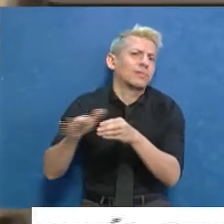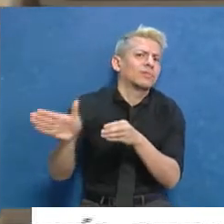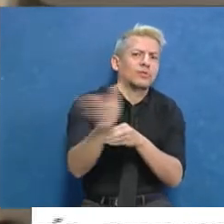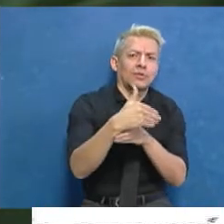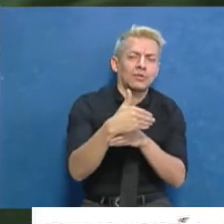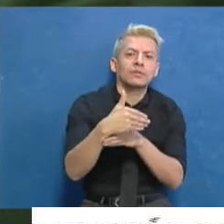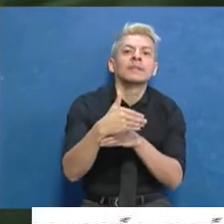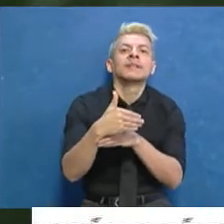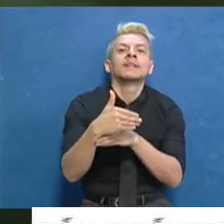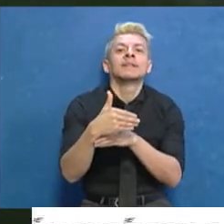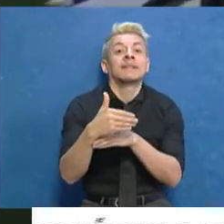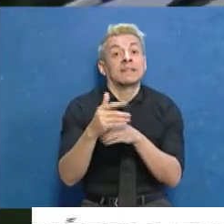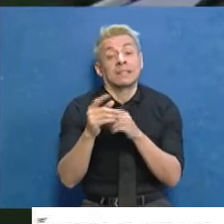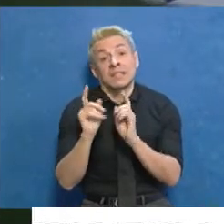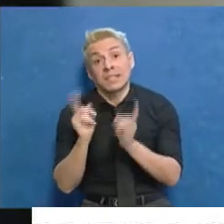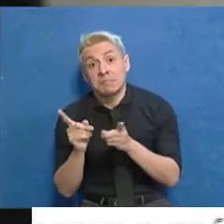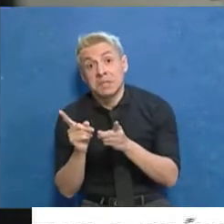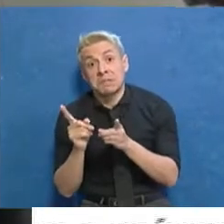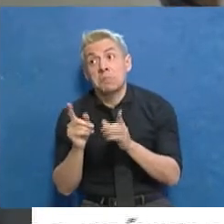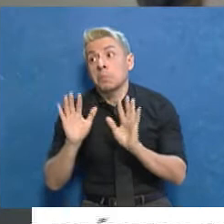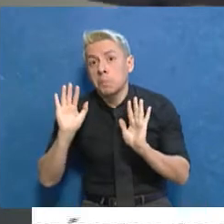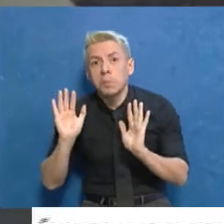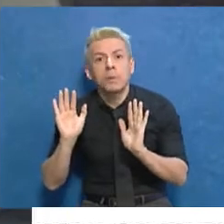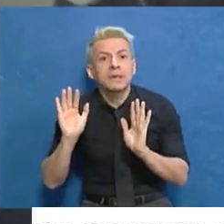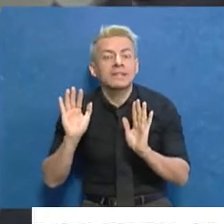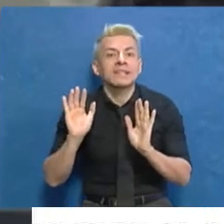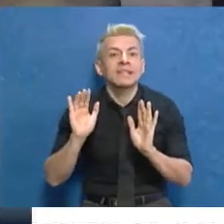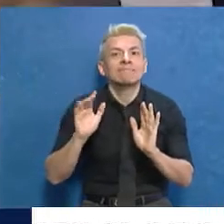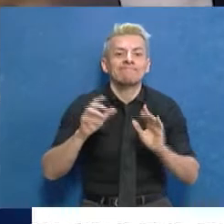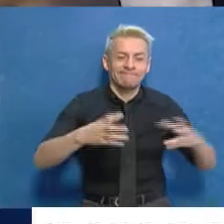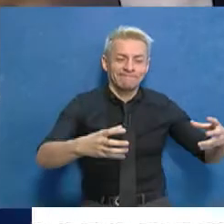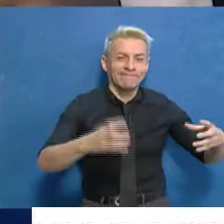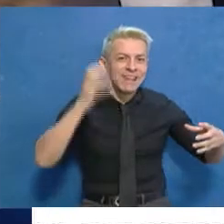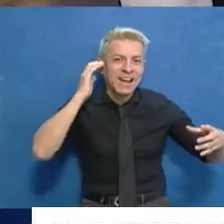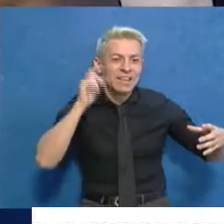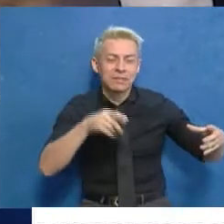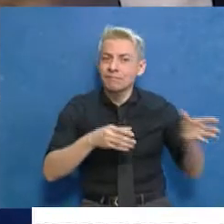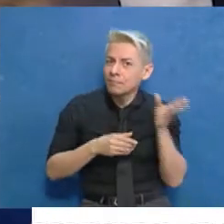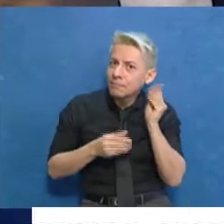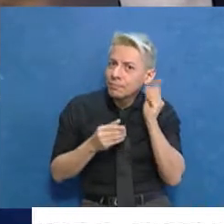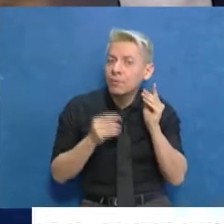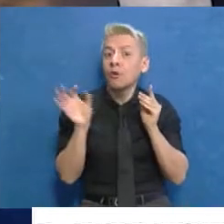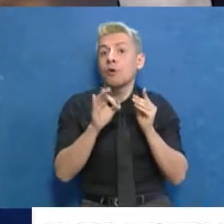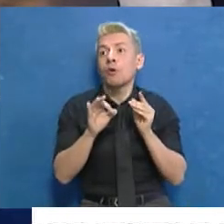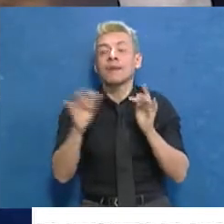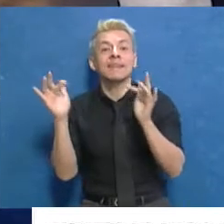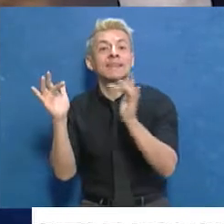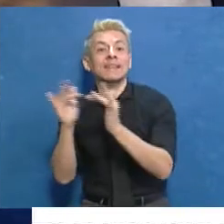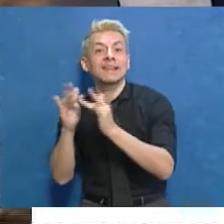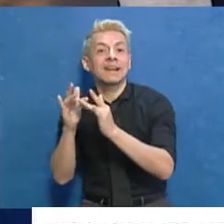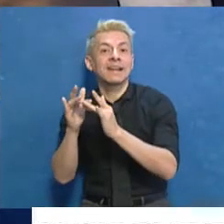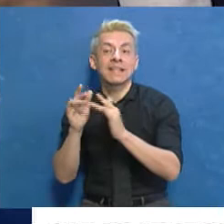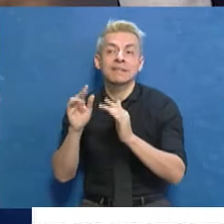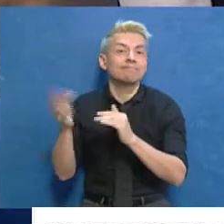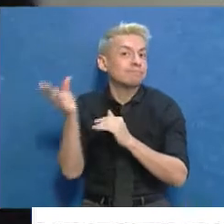diversificado. Puede estar no solo en un aparato como lo conocemos siempre, sí, está por streaming, por todo, está en una aplicación